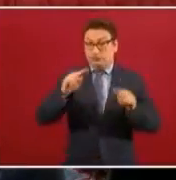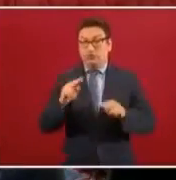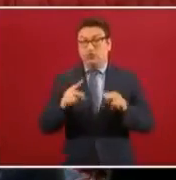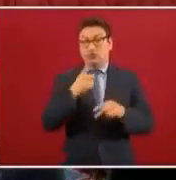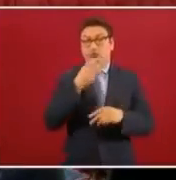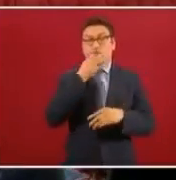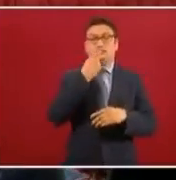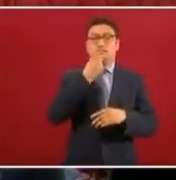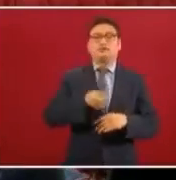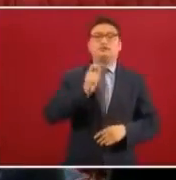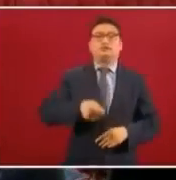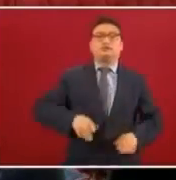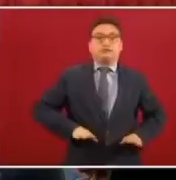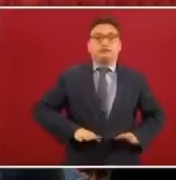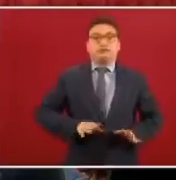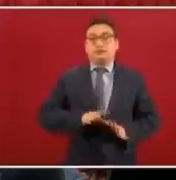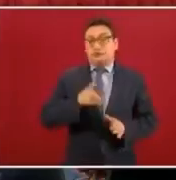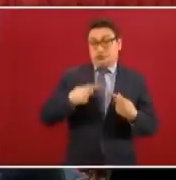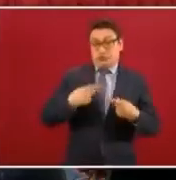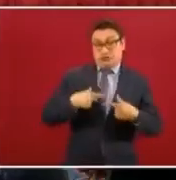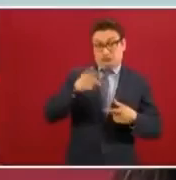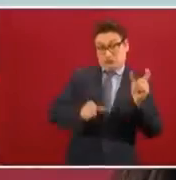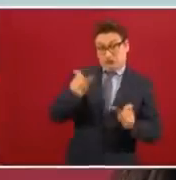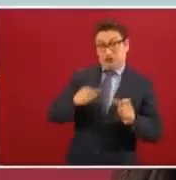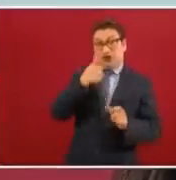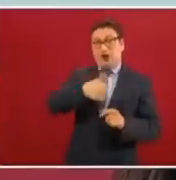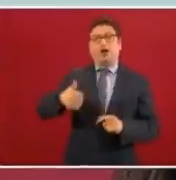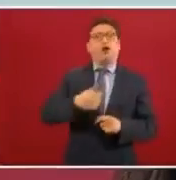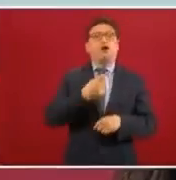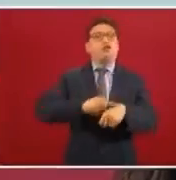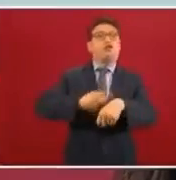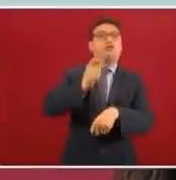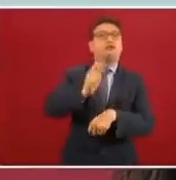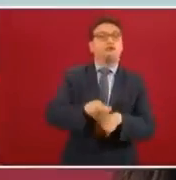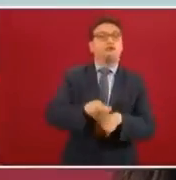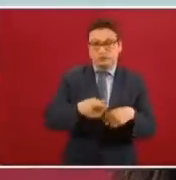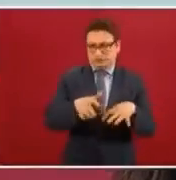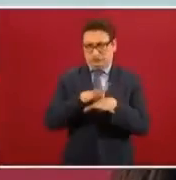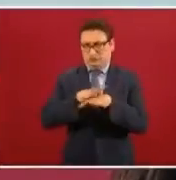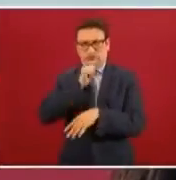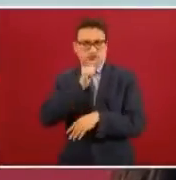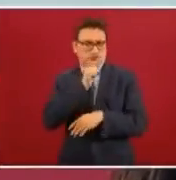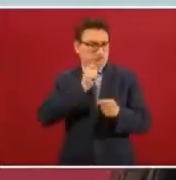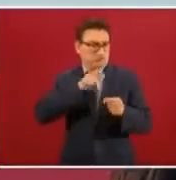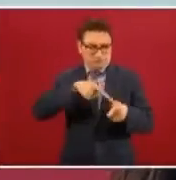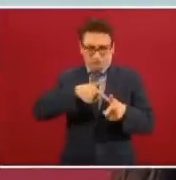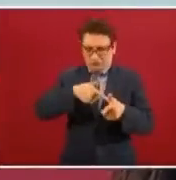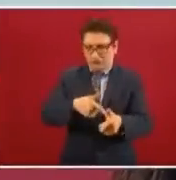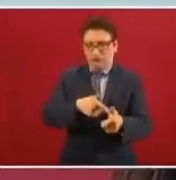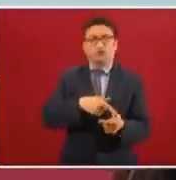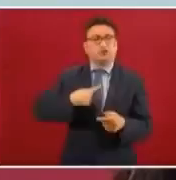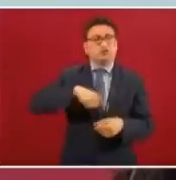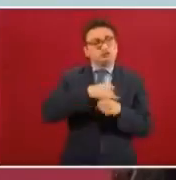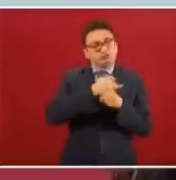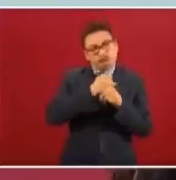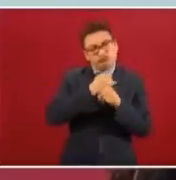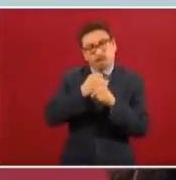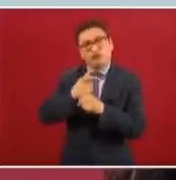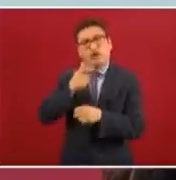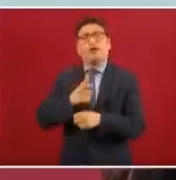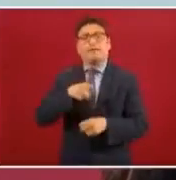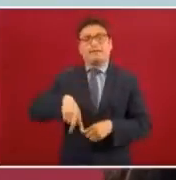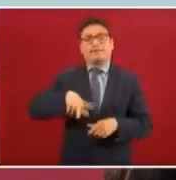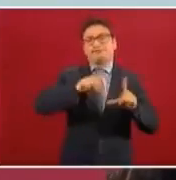es las características de las personas cuáles son las enfermedades crónicas que no han cambiado desde el inicio de la documentación de esto en